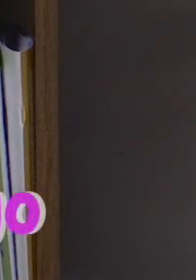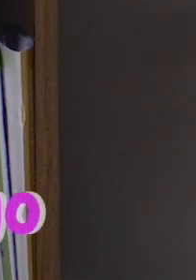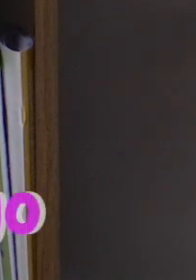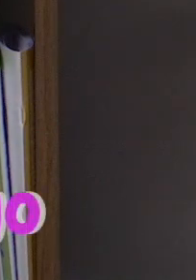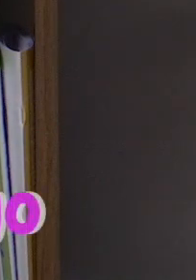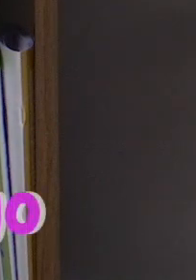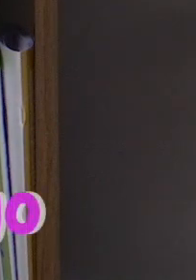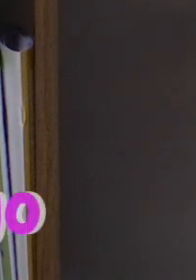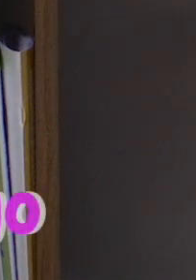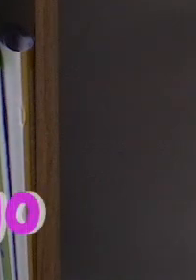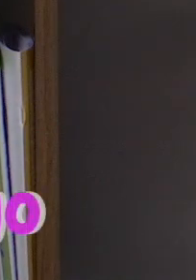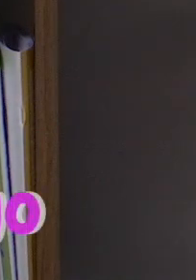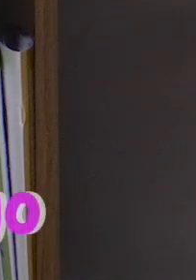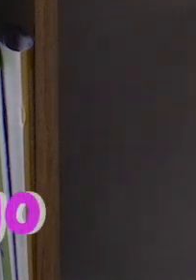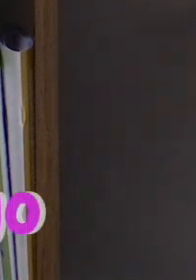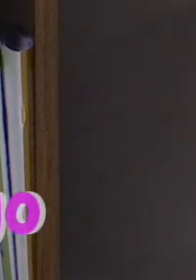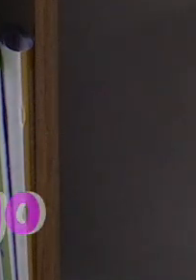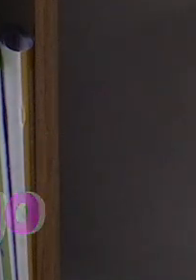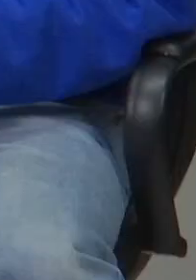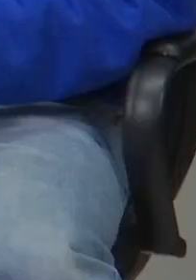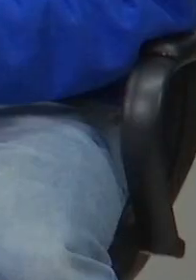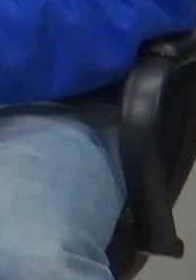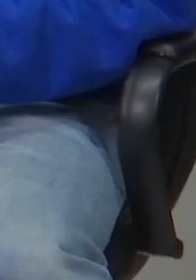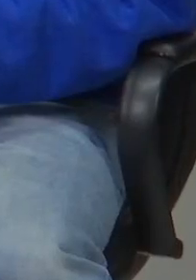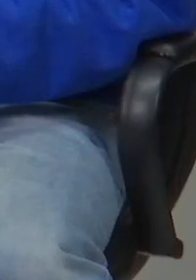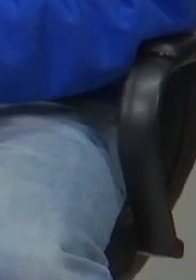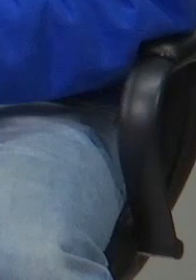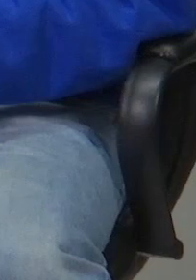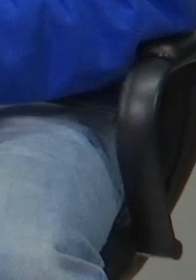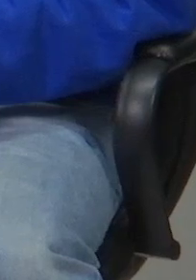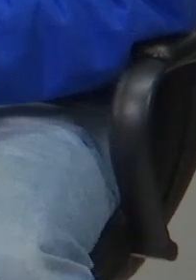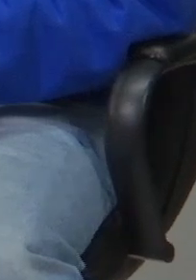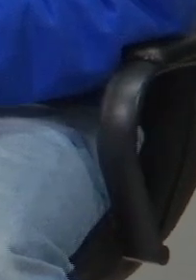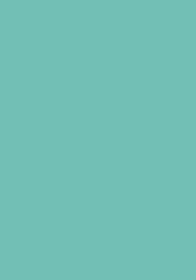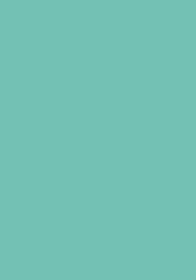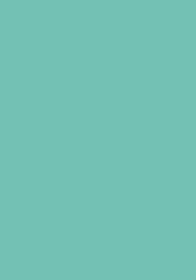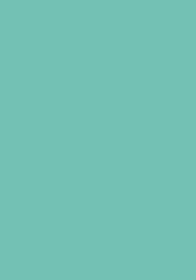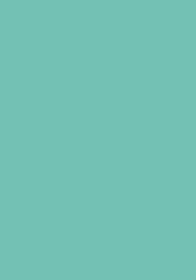les voy a presentar a un amigo Cómo estás